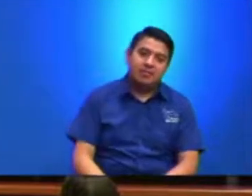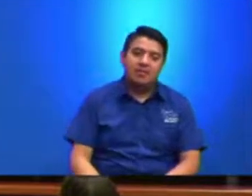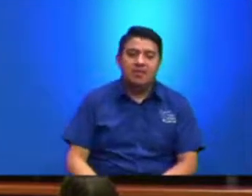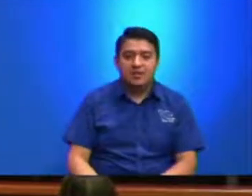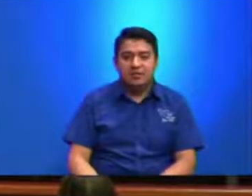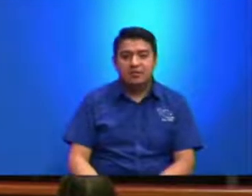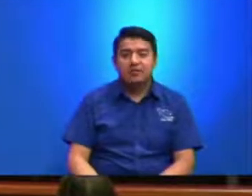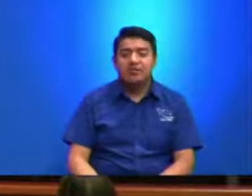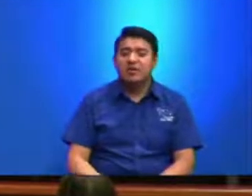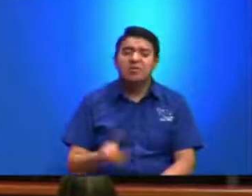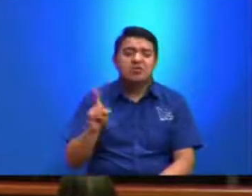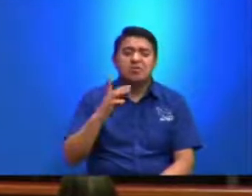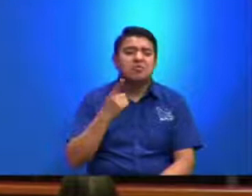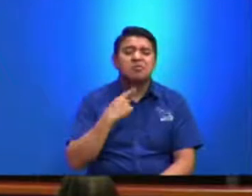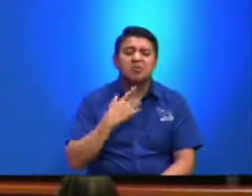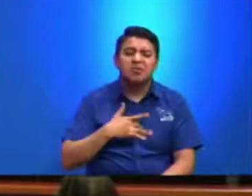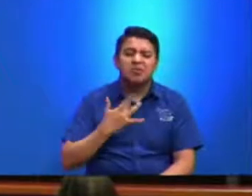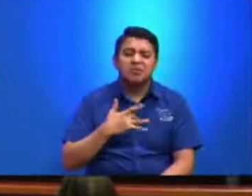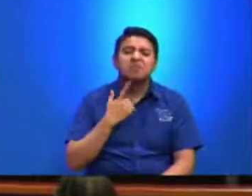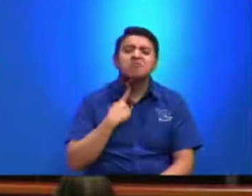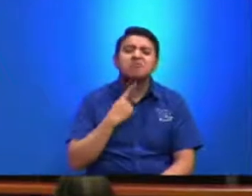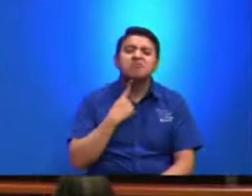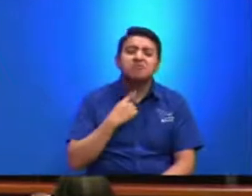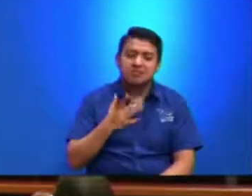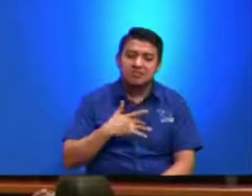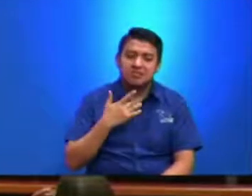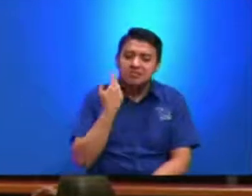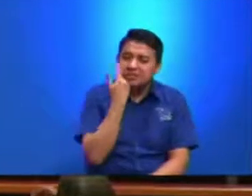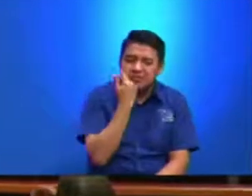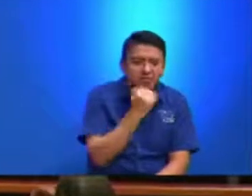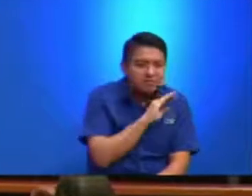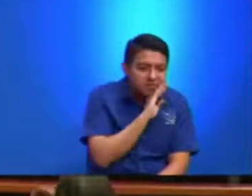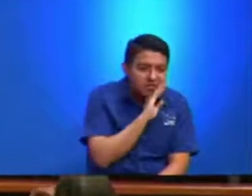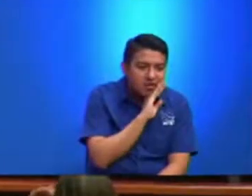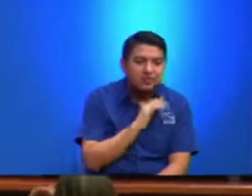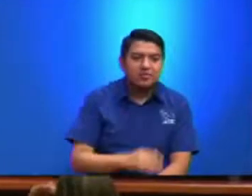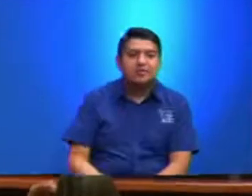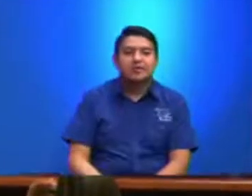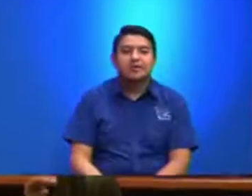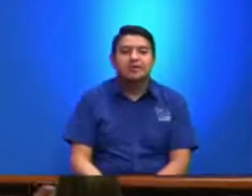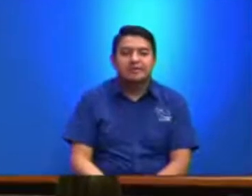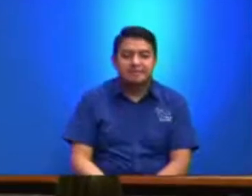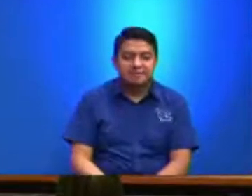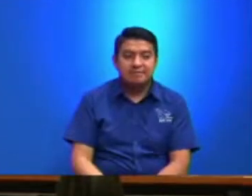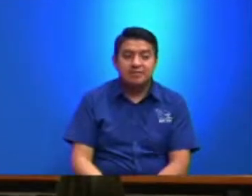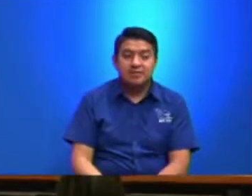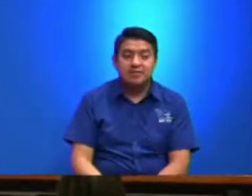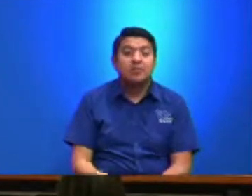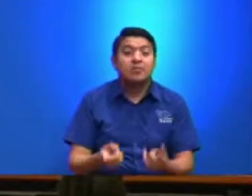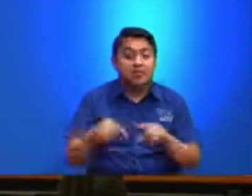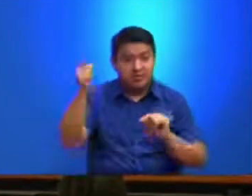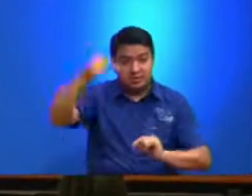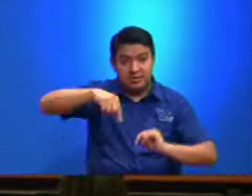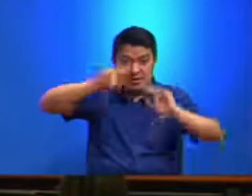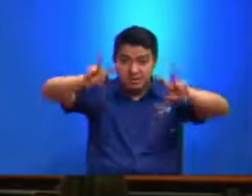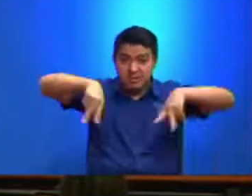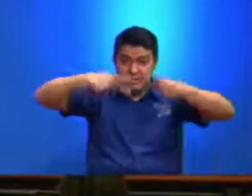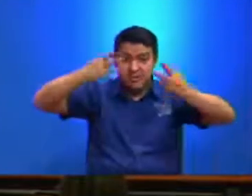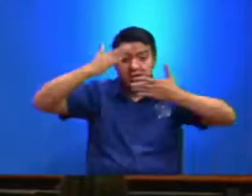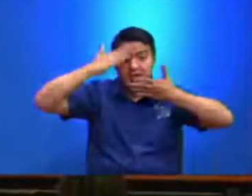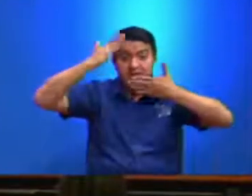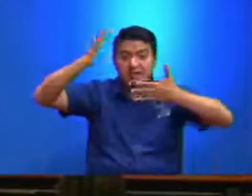pálida, ojerosa y todo, ahí no, decía yo, no soy así. Y ahora ya la recuperé, gracias a